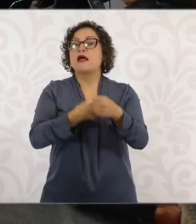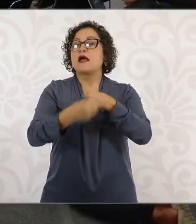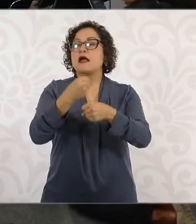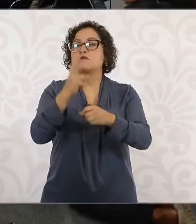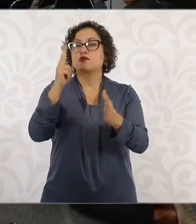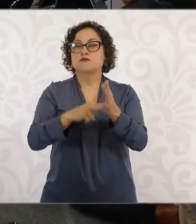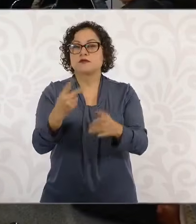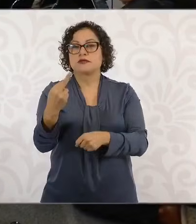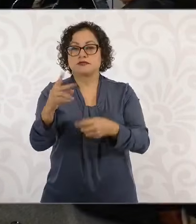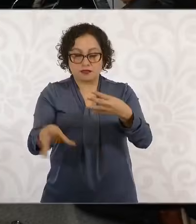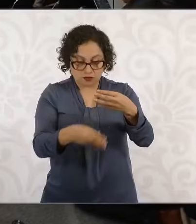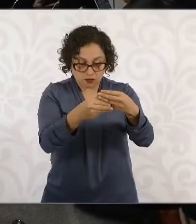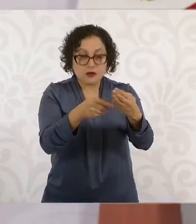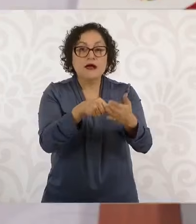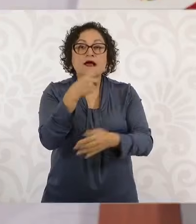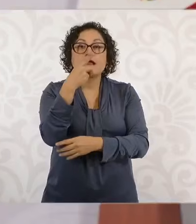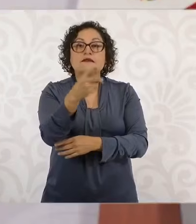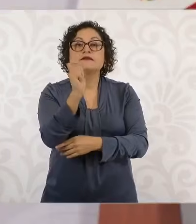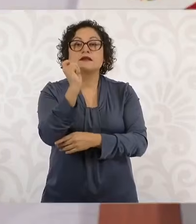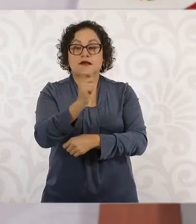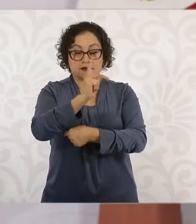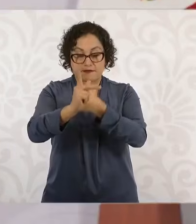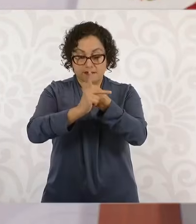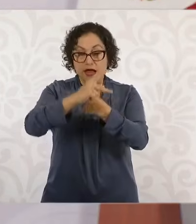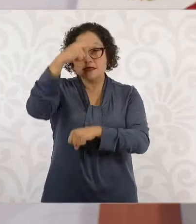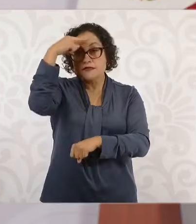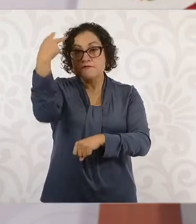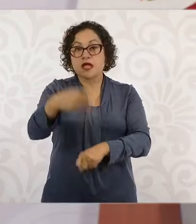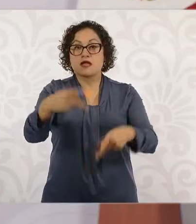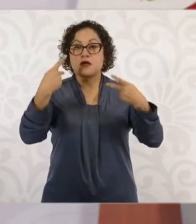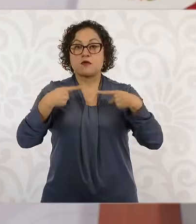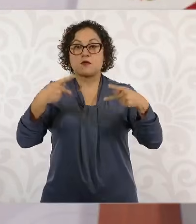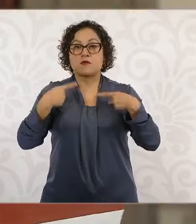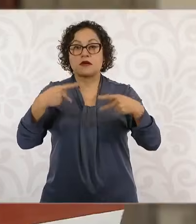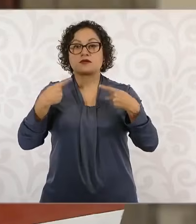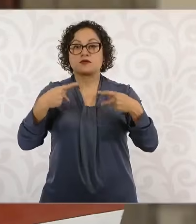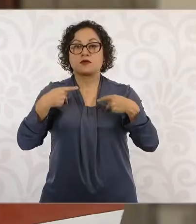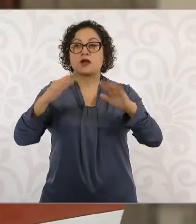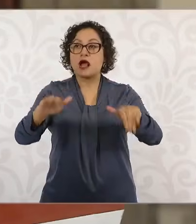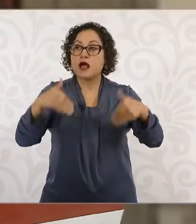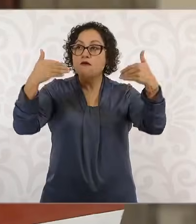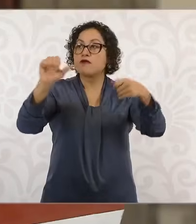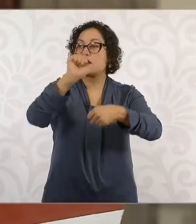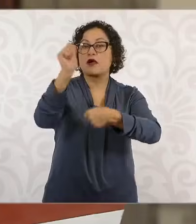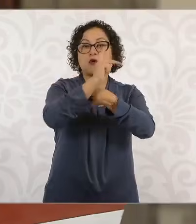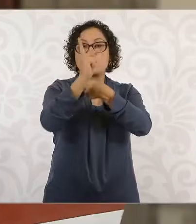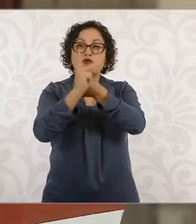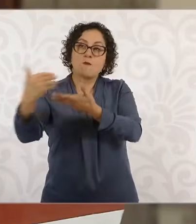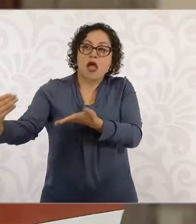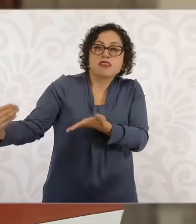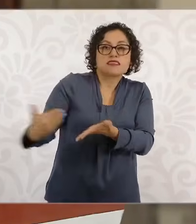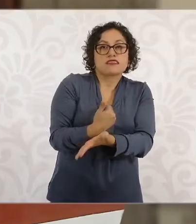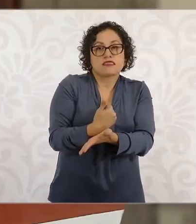2025. El pueblo de México bajo ninguna circunstancia aceptará intervenciones, intromisiones o cualquier otro acto